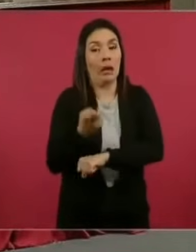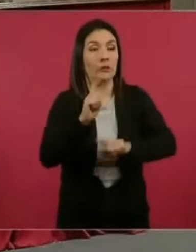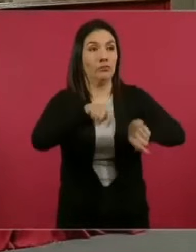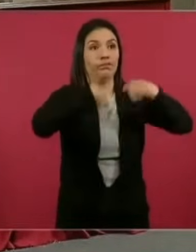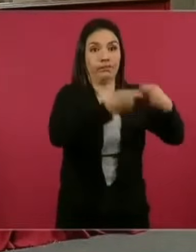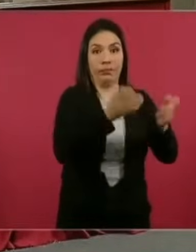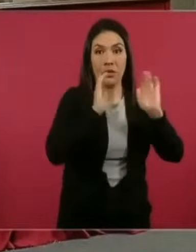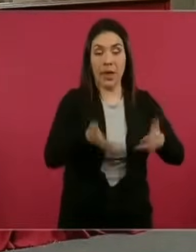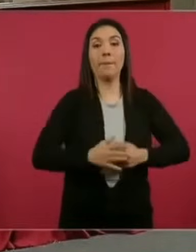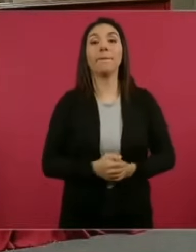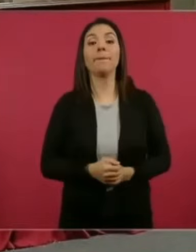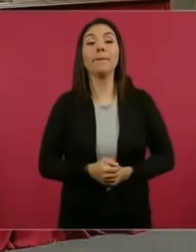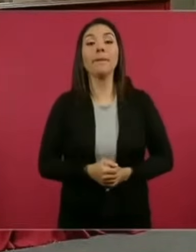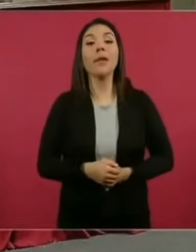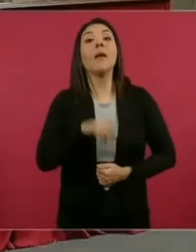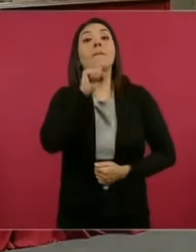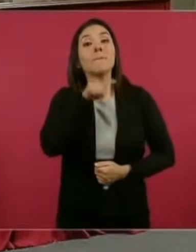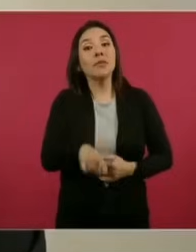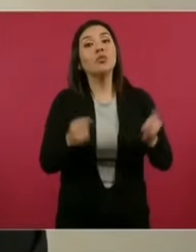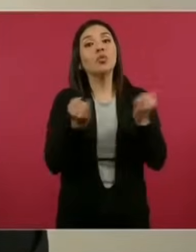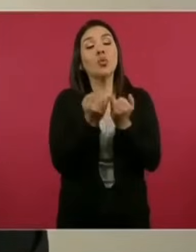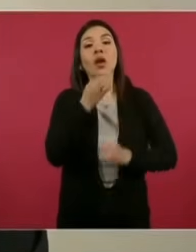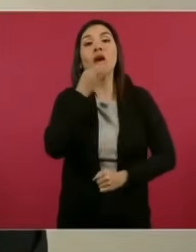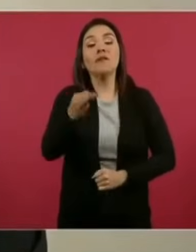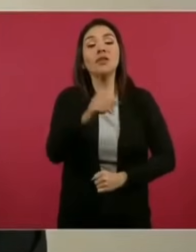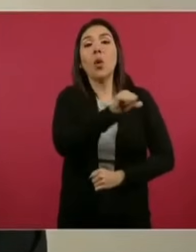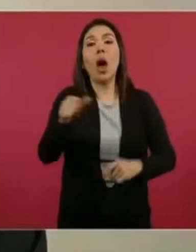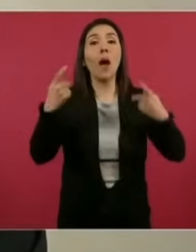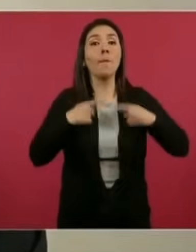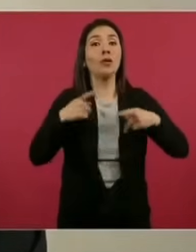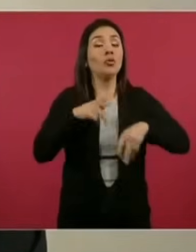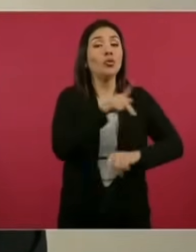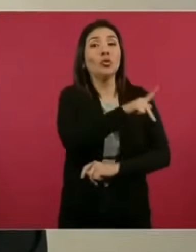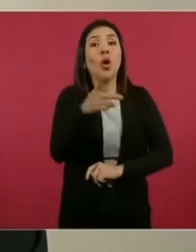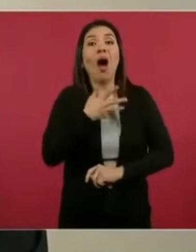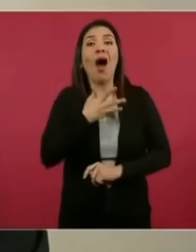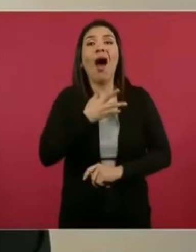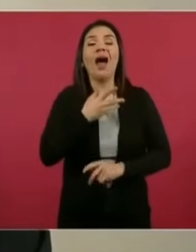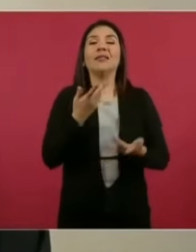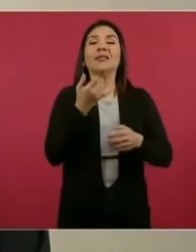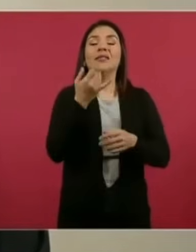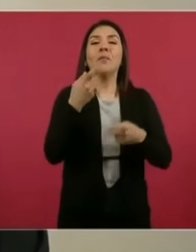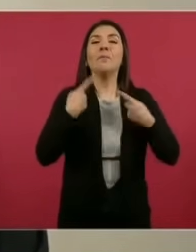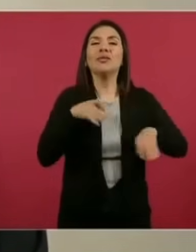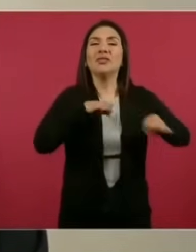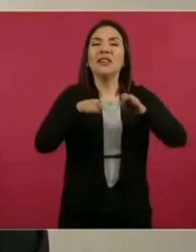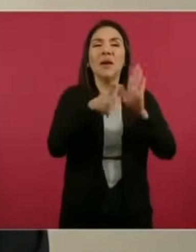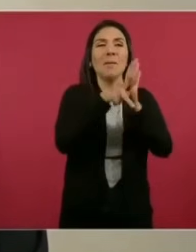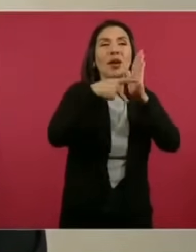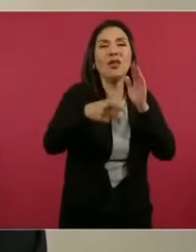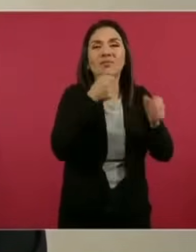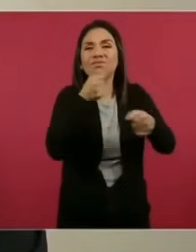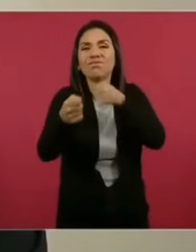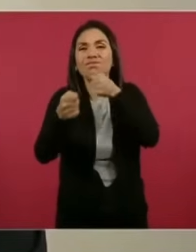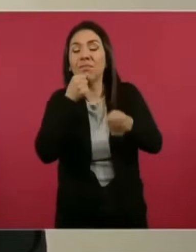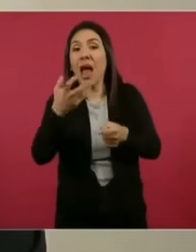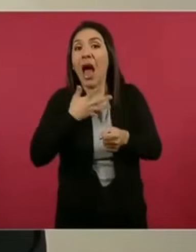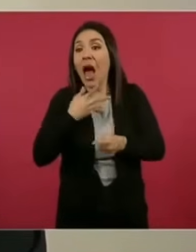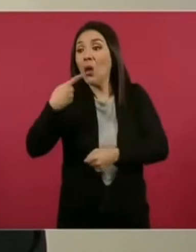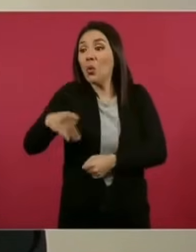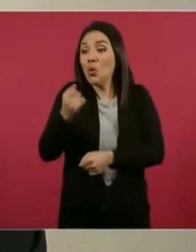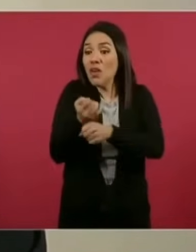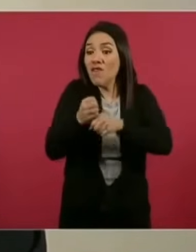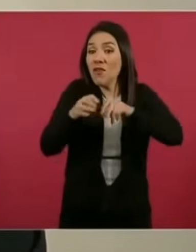Asimismo, de manera paralela, se notificó a todos los periodistas afectados cuyos datos fueron